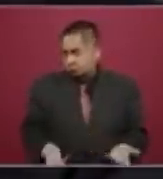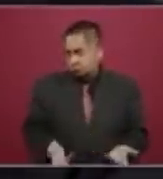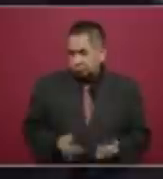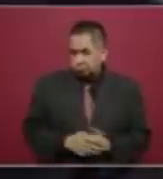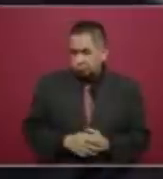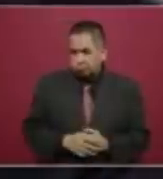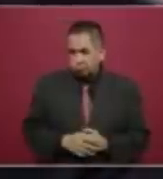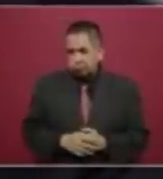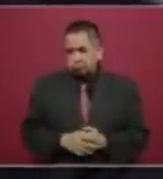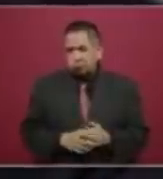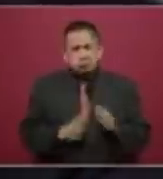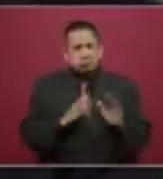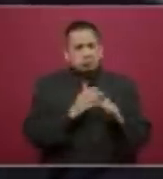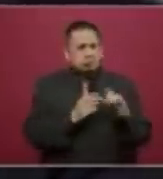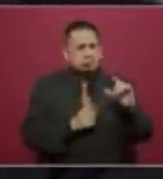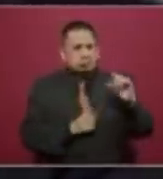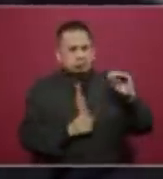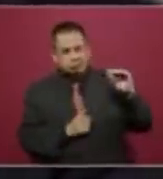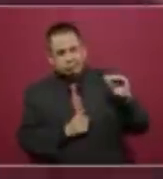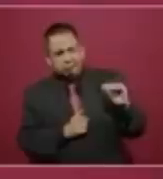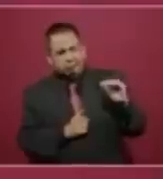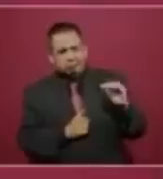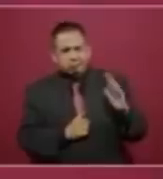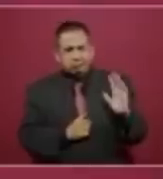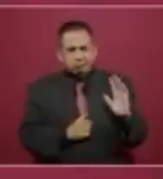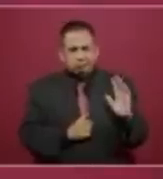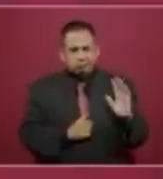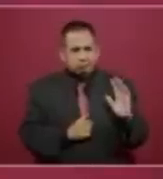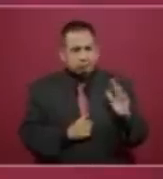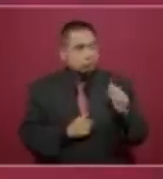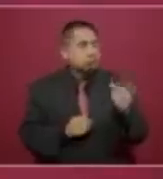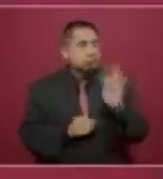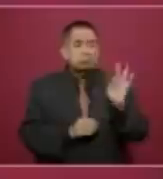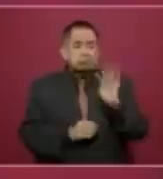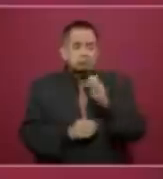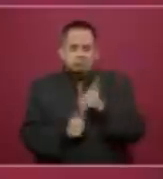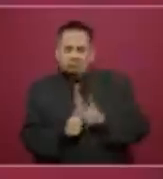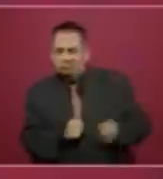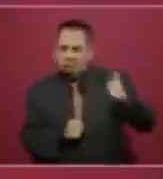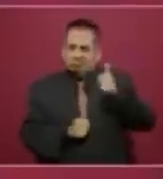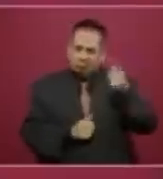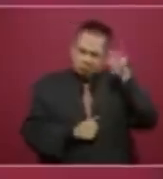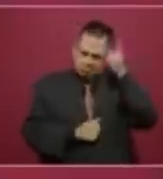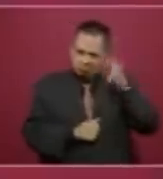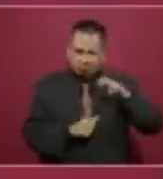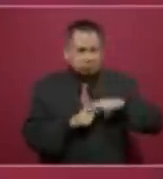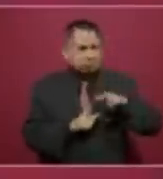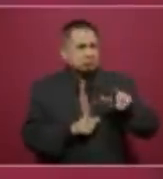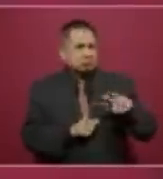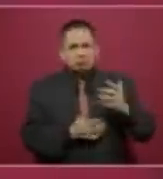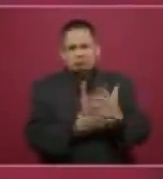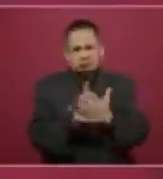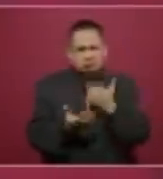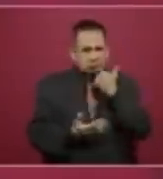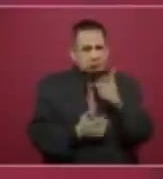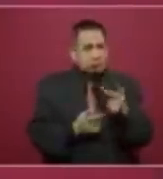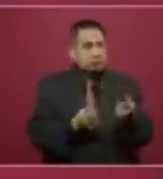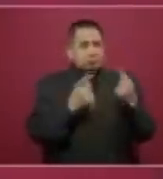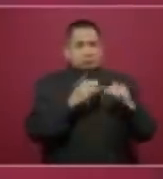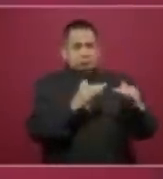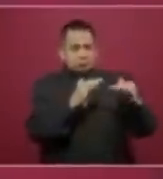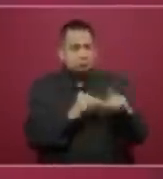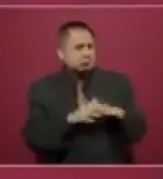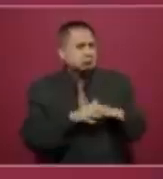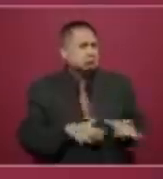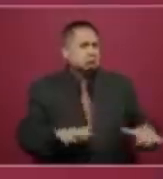Quizás ganan bien los de mero arriba, los directivos, y desde luego